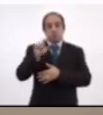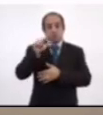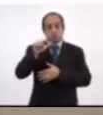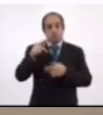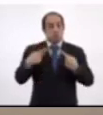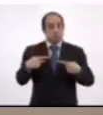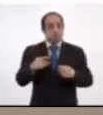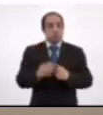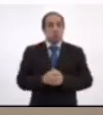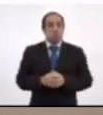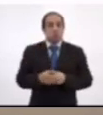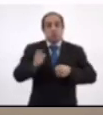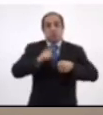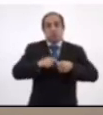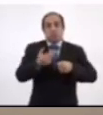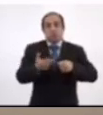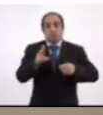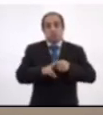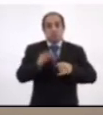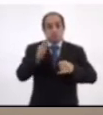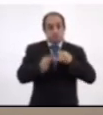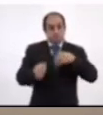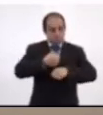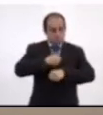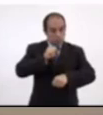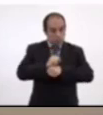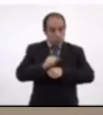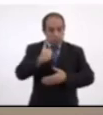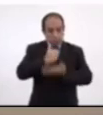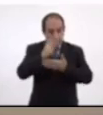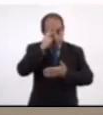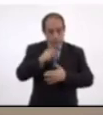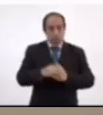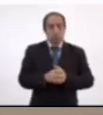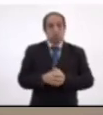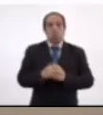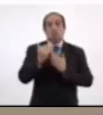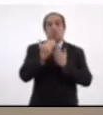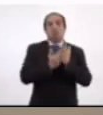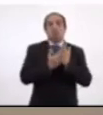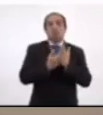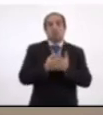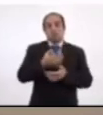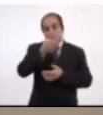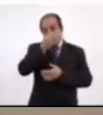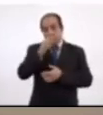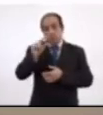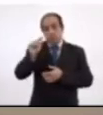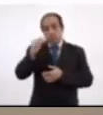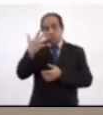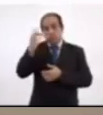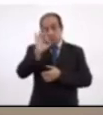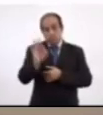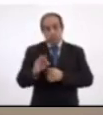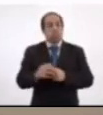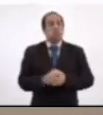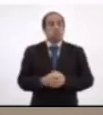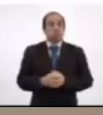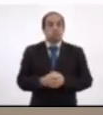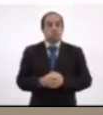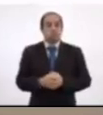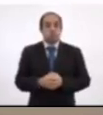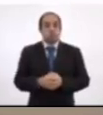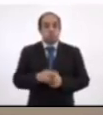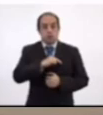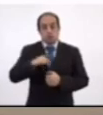personas que ingresaron a hospitales en la última semana en la Ciudad de México. Es una reducción de cerca del 75% con